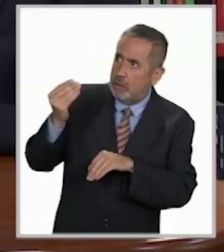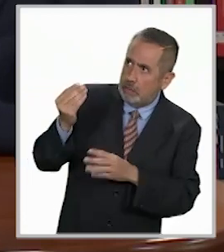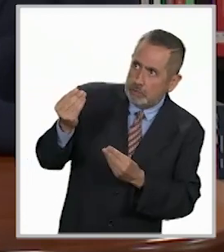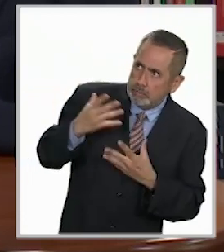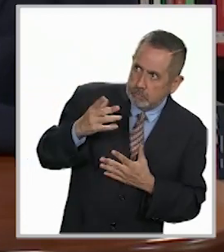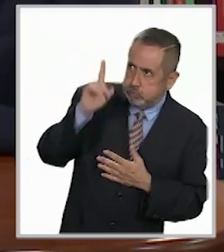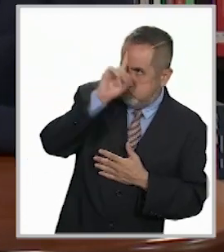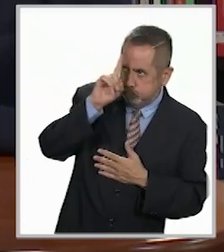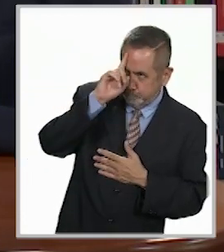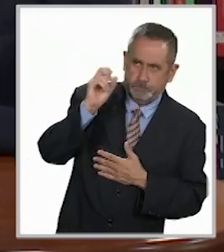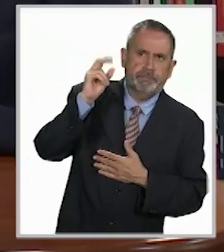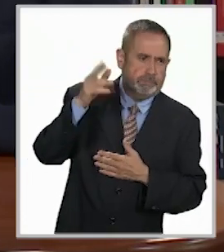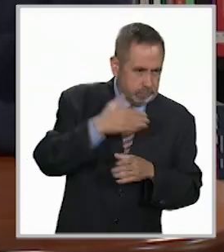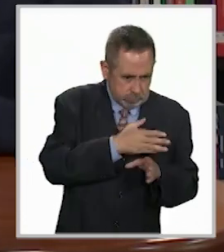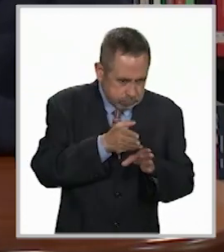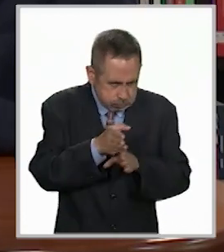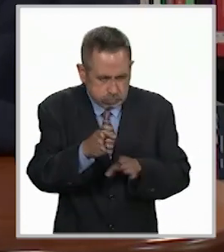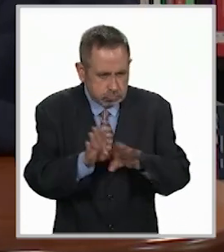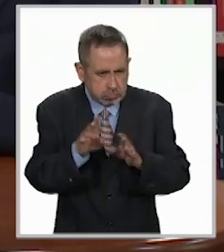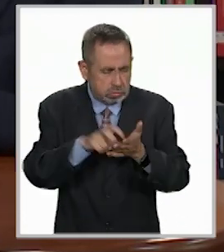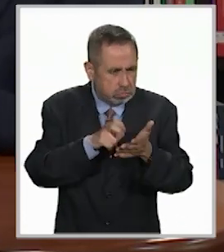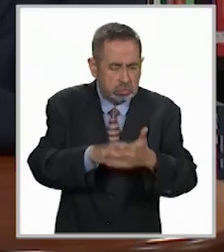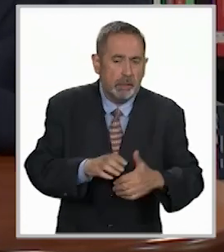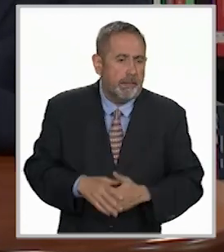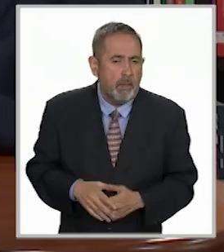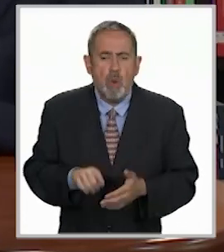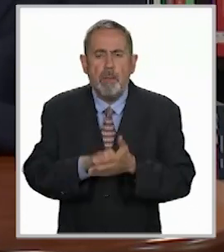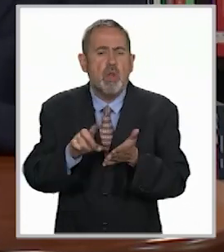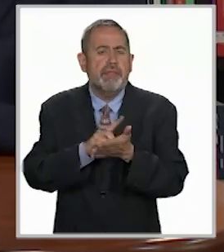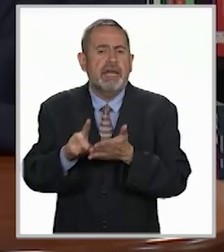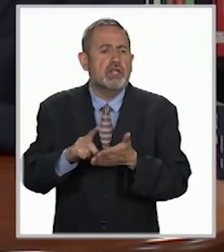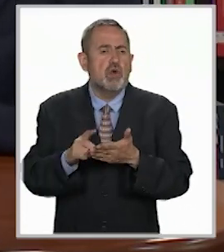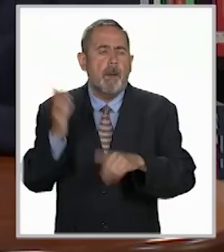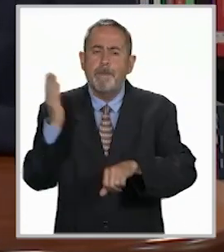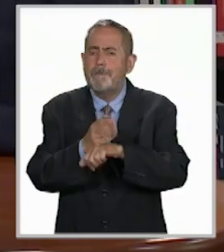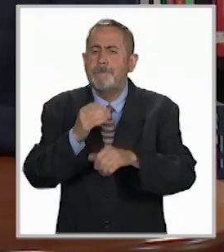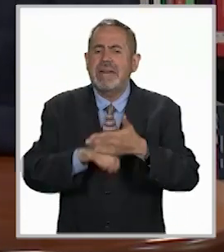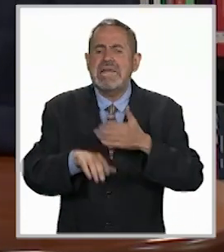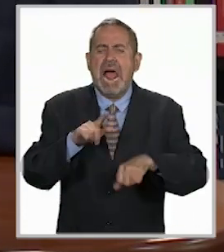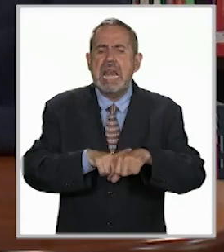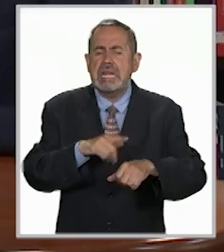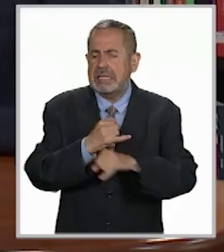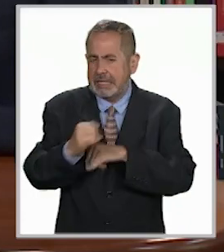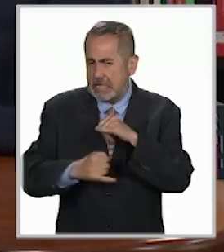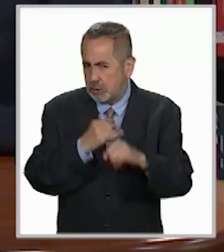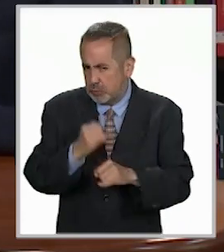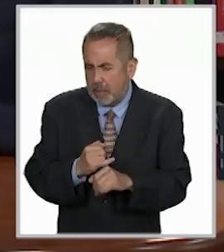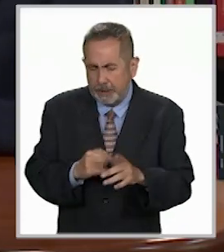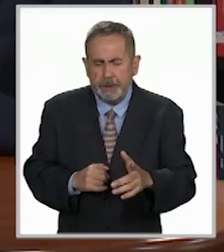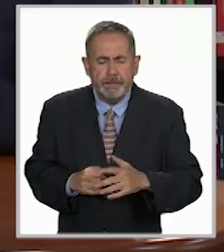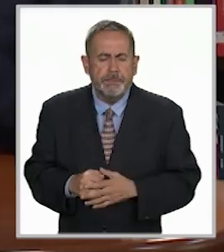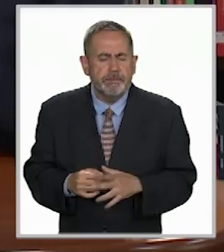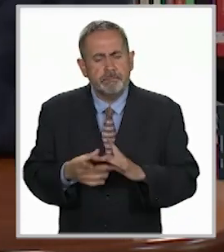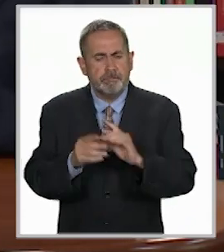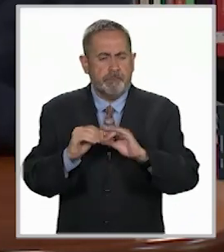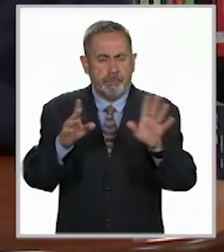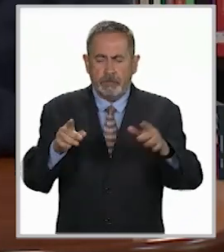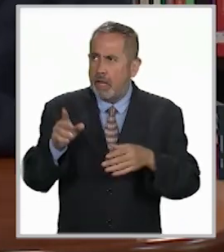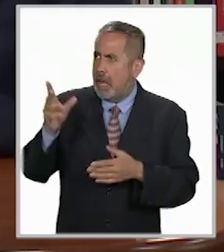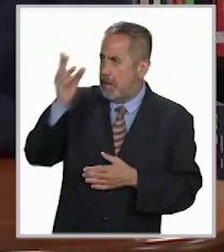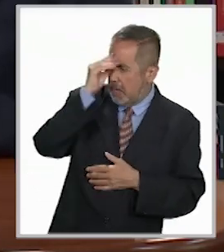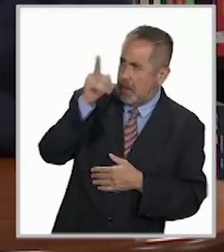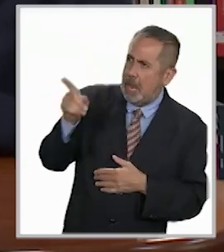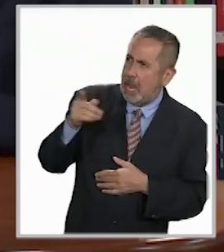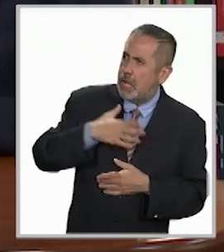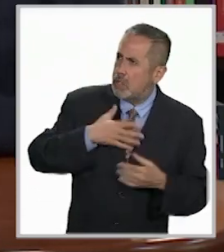mexicanas, sí pueden ser orientadores. Y de hecho, por ejemplo, hablando del derecho penal internacional, vemos que pueden ilustrar o